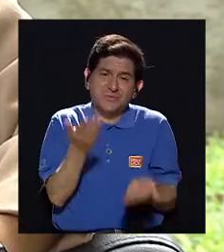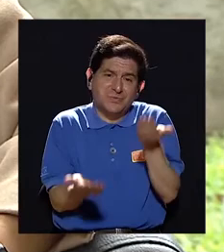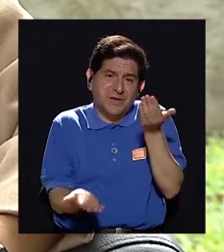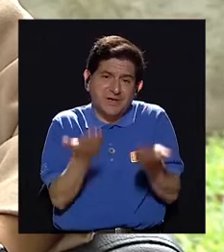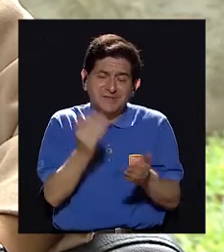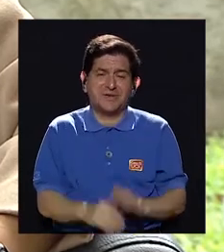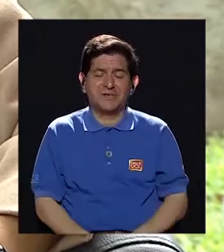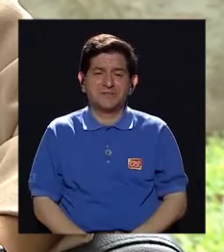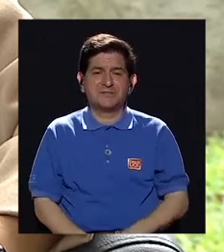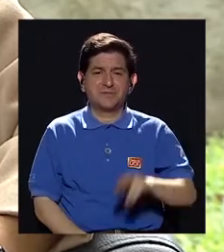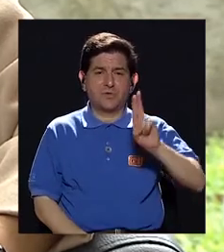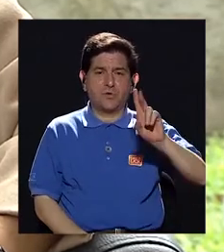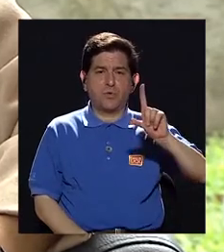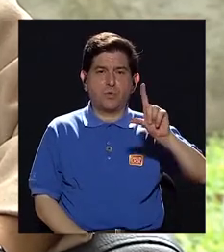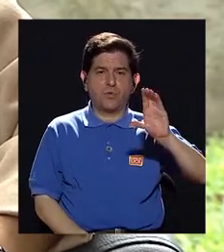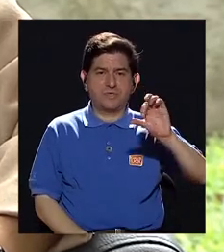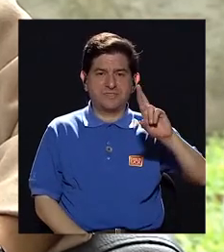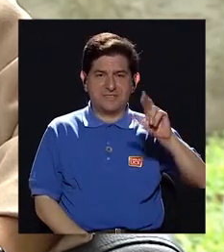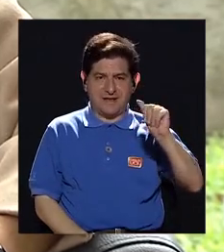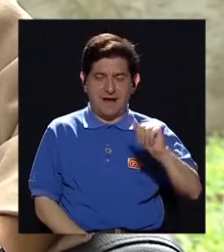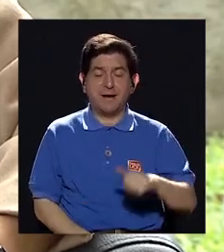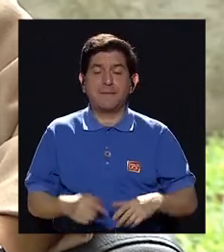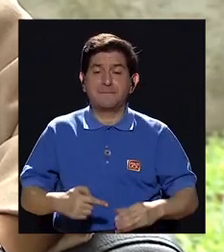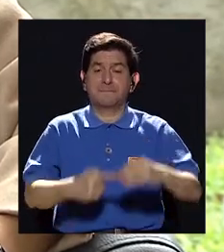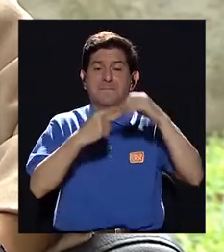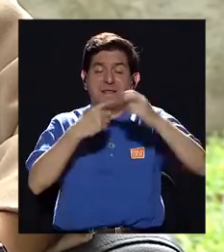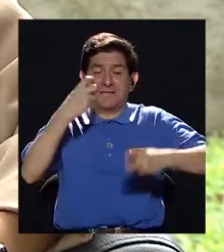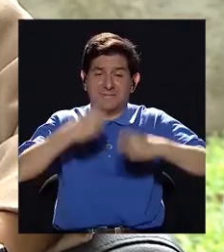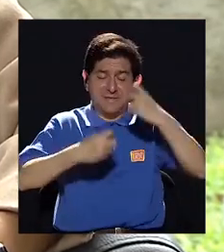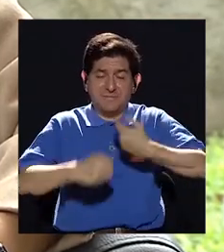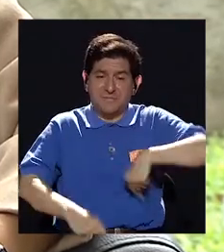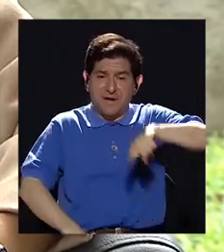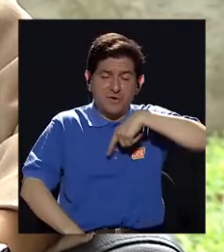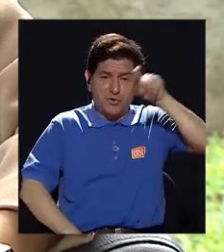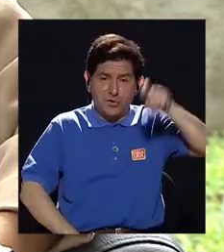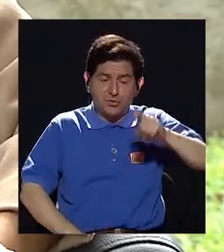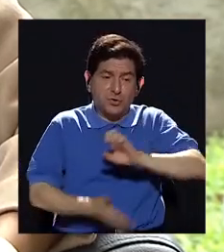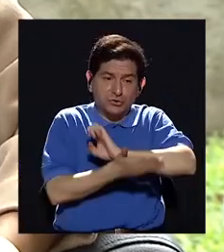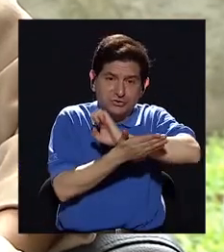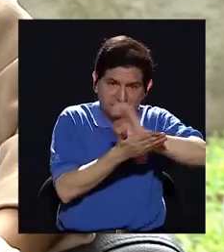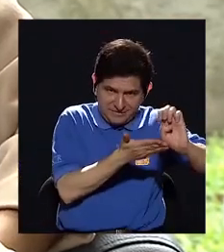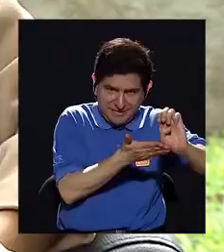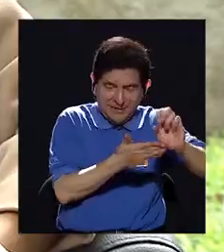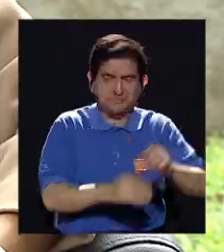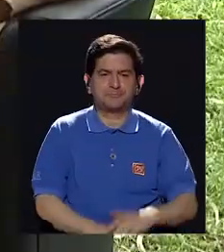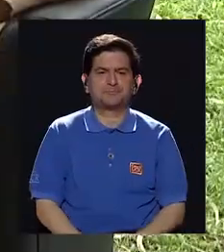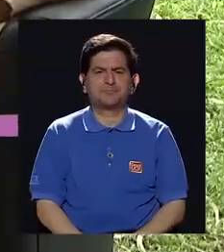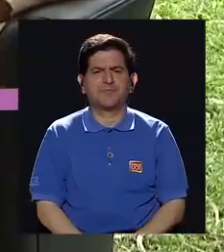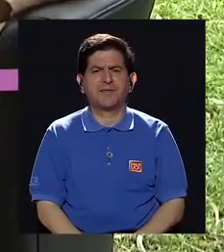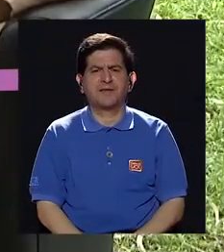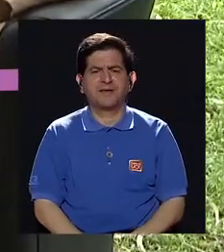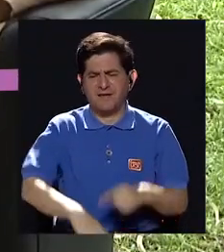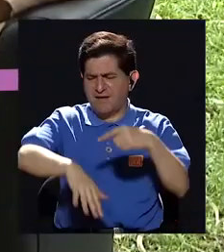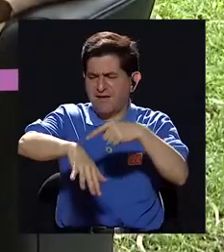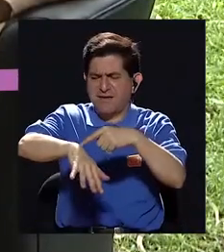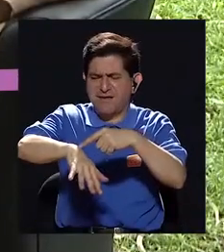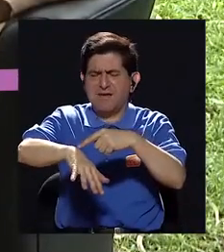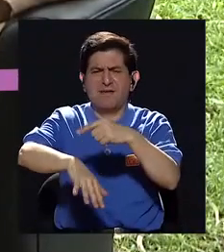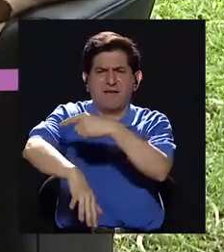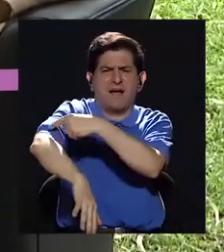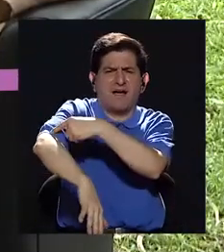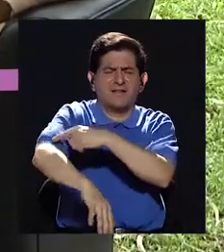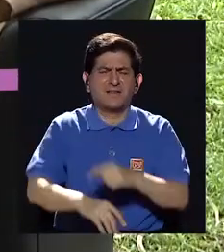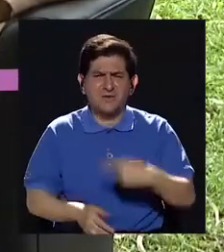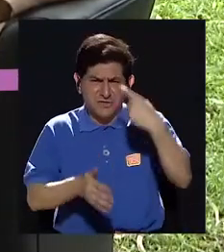de úlceras, que es el principal problema al que tenemos que evitar, ¿verdad? Las articulaciones tienden